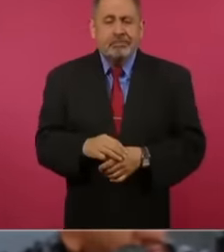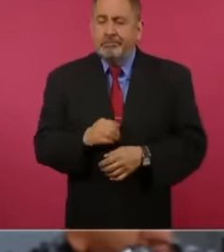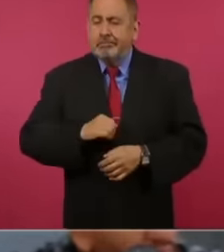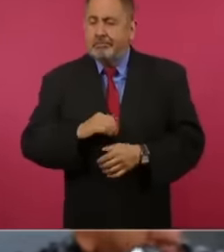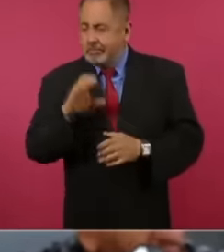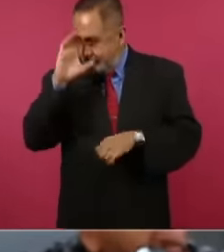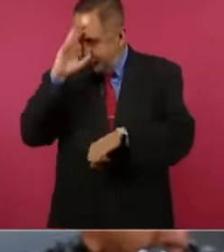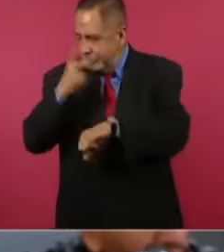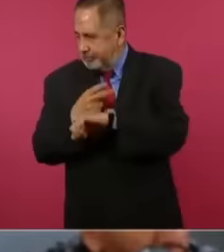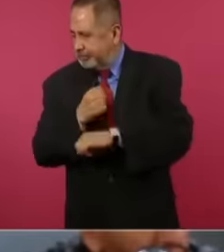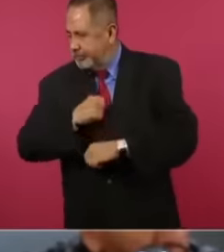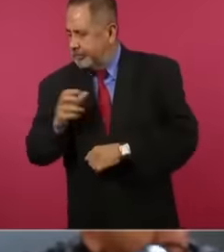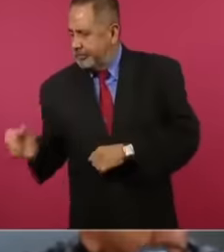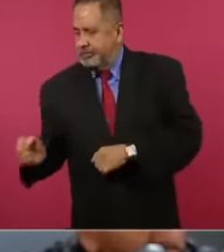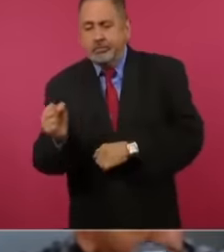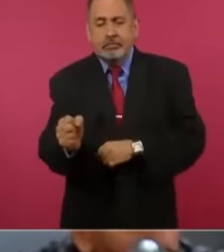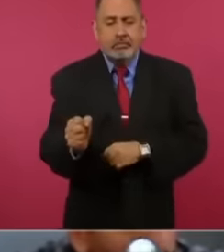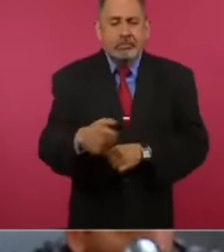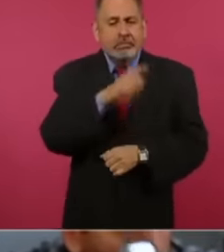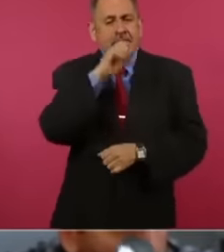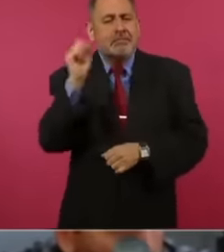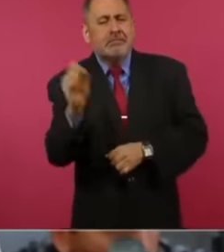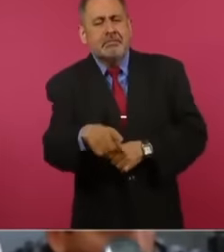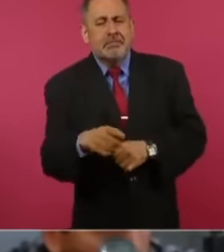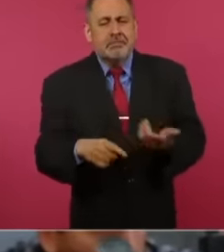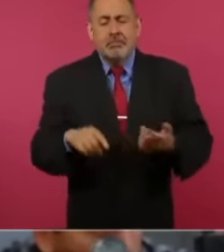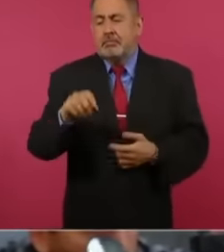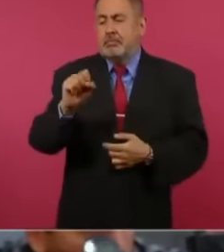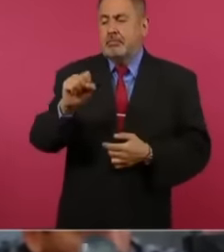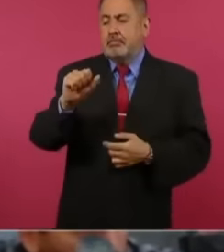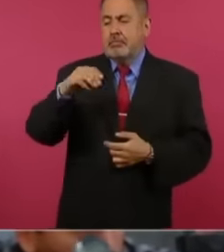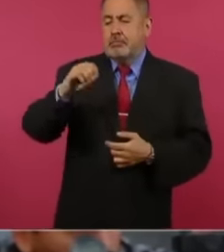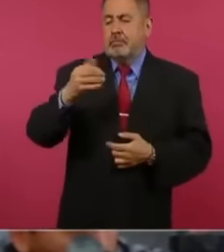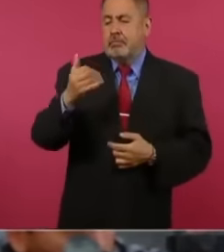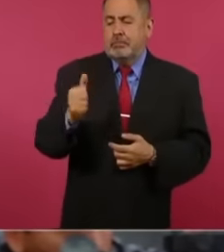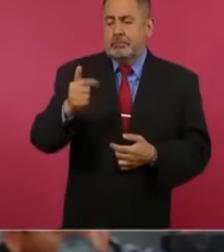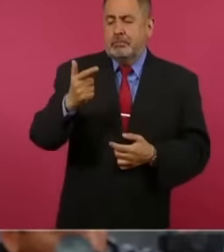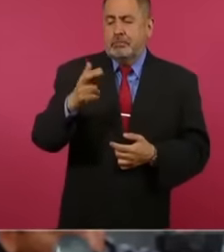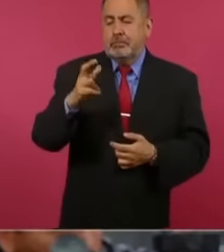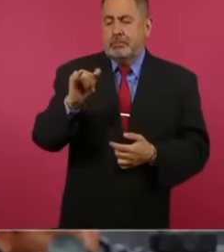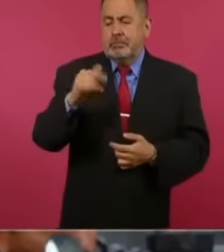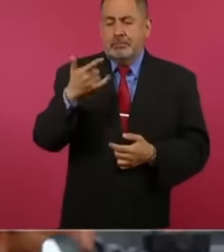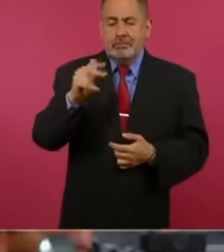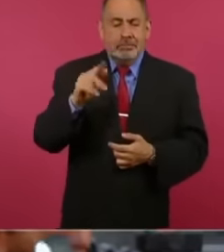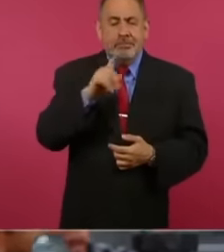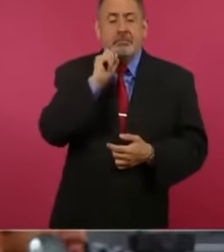en transparencia, pues a Moya Grijalva también algo lo puso